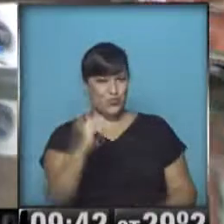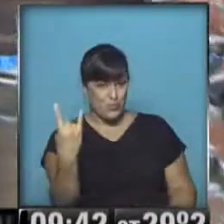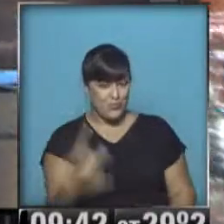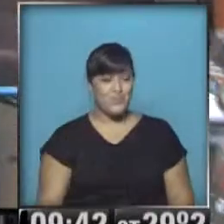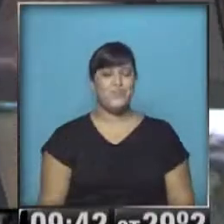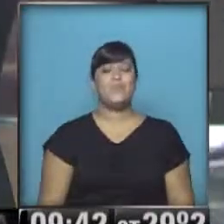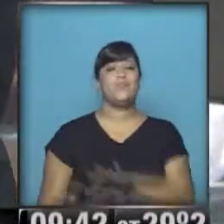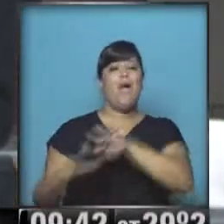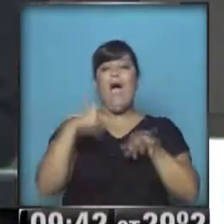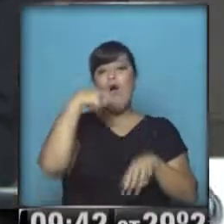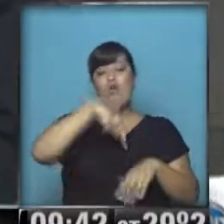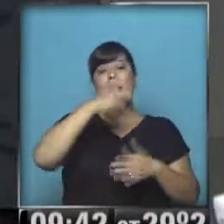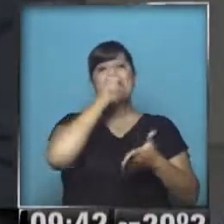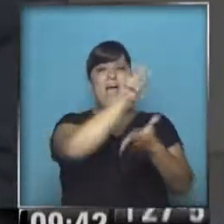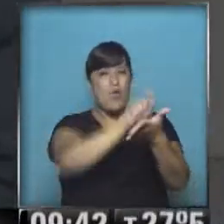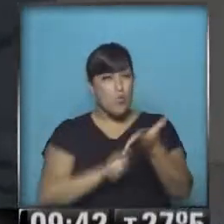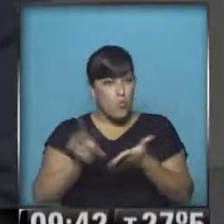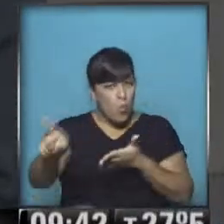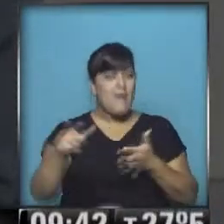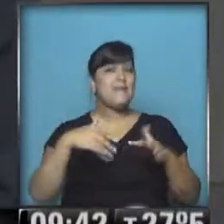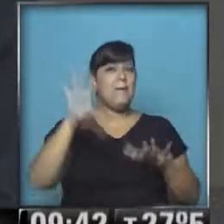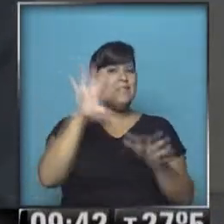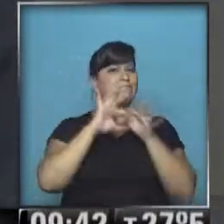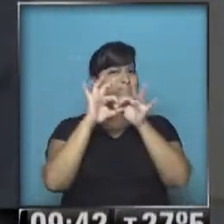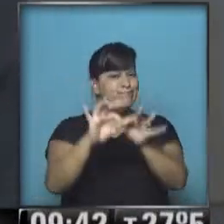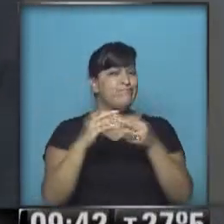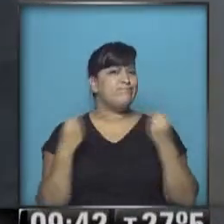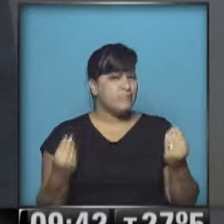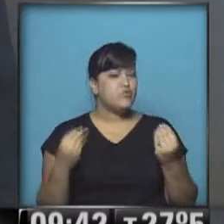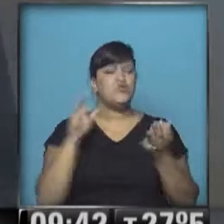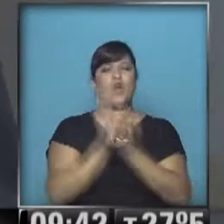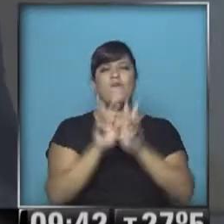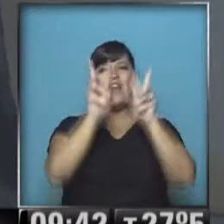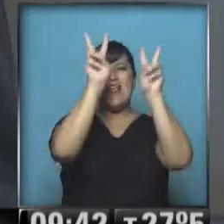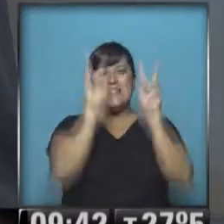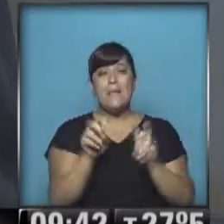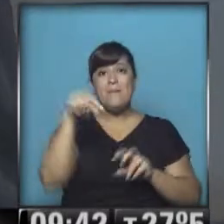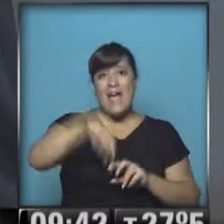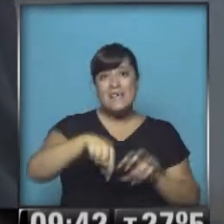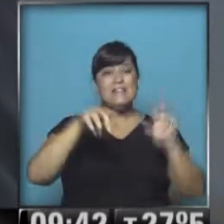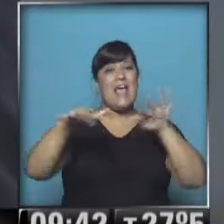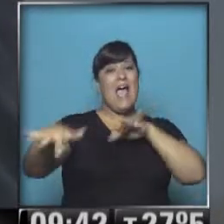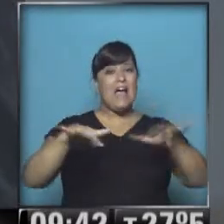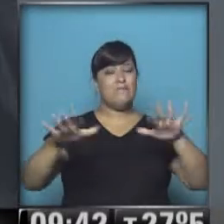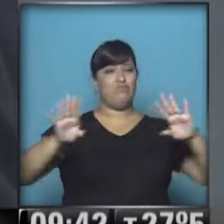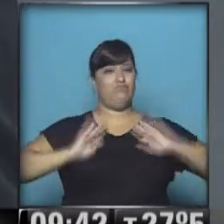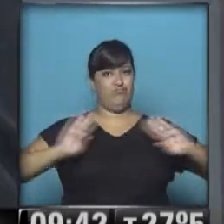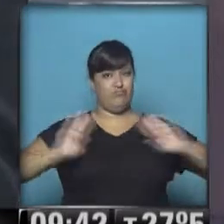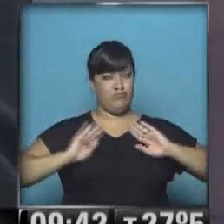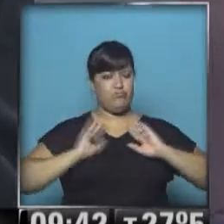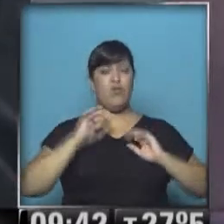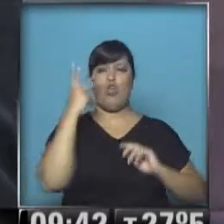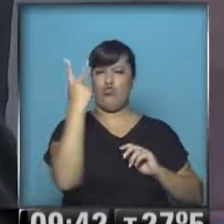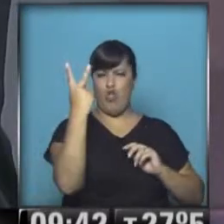Vamos a hablar de una encuesta, como toda encuesta, y sobre todo tiene que ver con cuestiones, en este caso de actividad física, tiene una doble